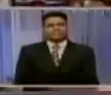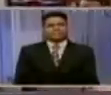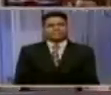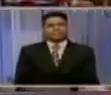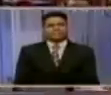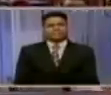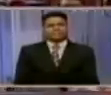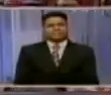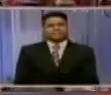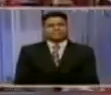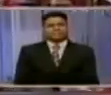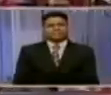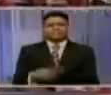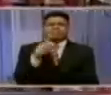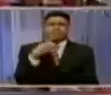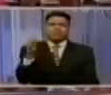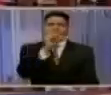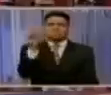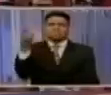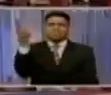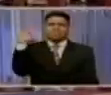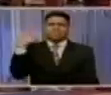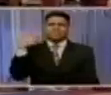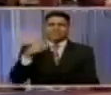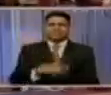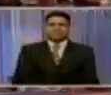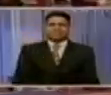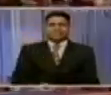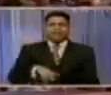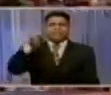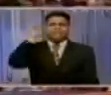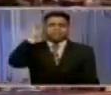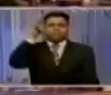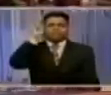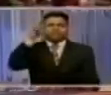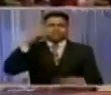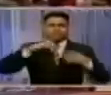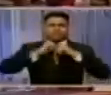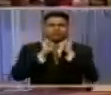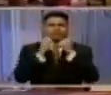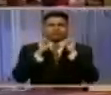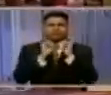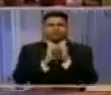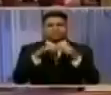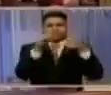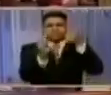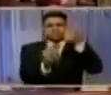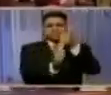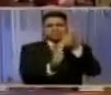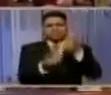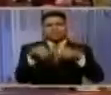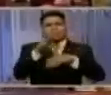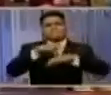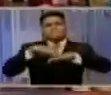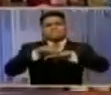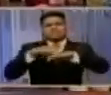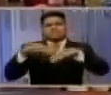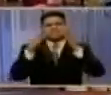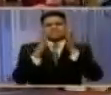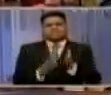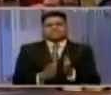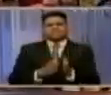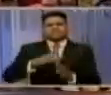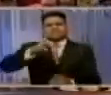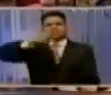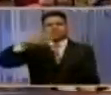Me dijeron la semana pasada el profesor Aristóbulo Isturiz, el ministro Rodolfo Pérez, compañero Jorge